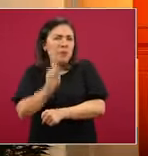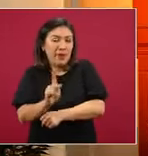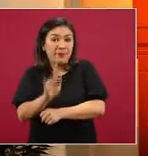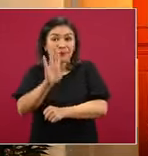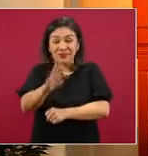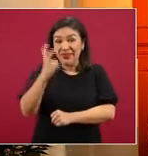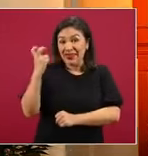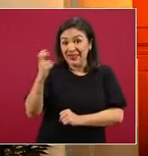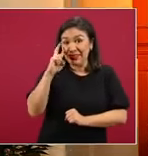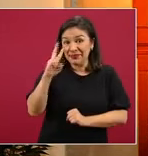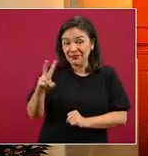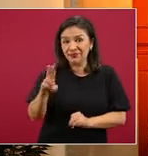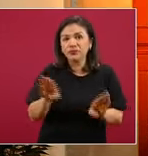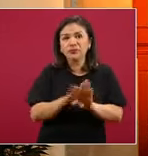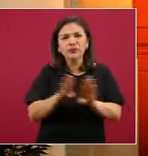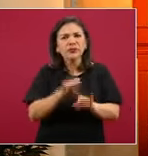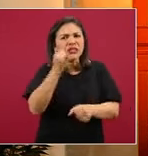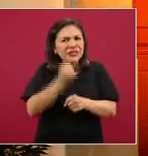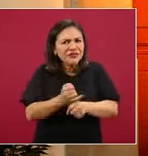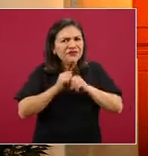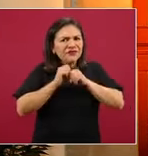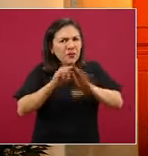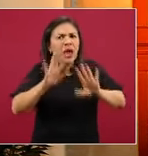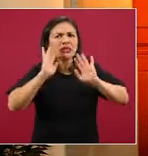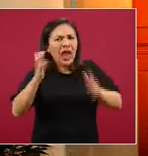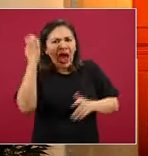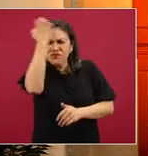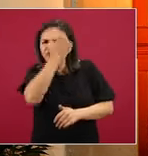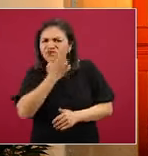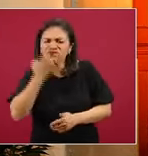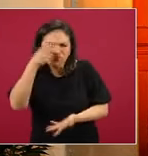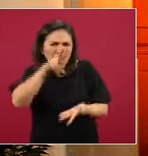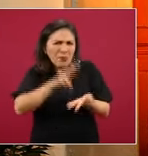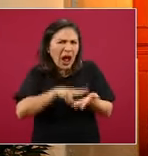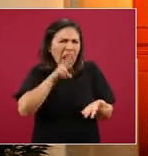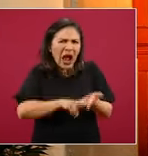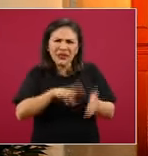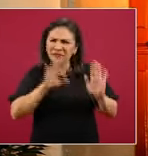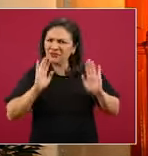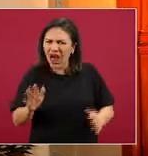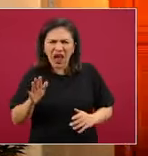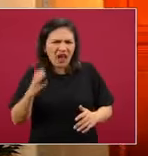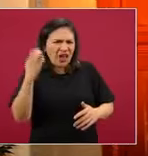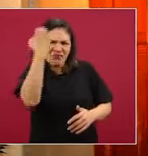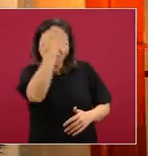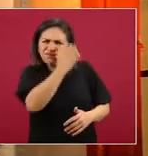ahí es ya las bases de datos ya validadas, totalmente